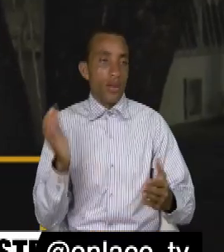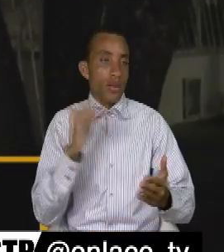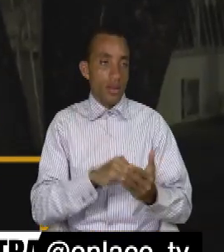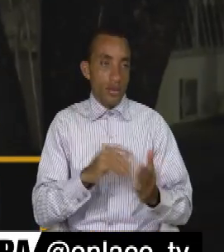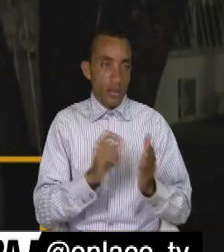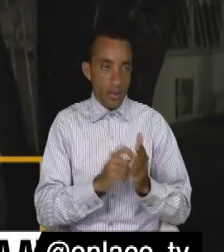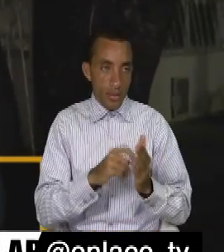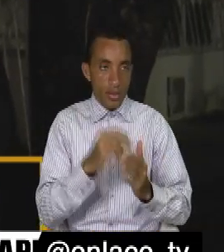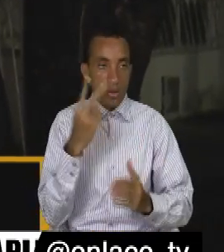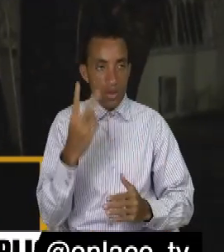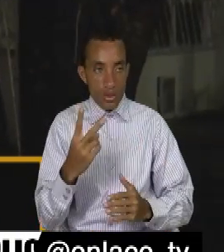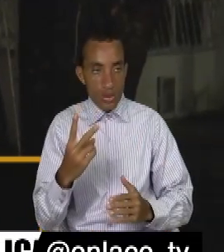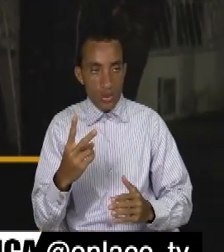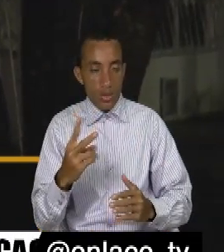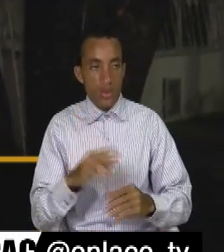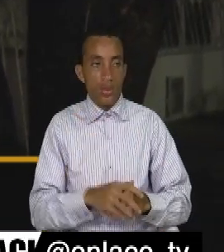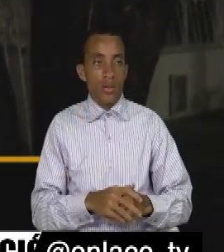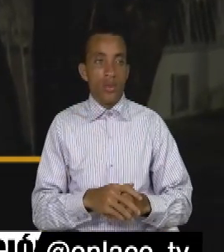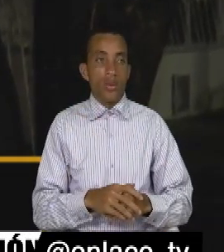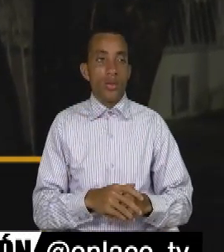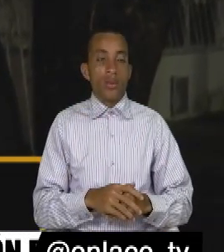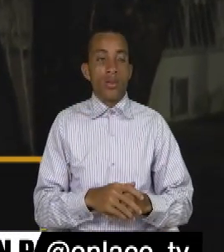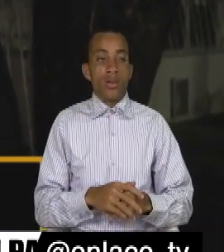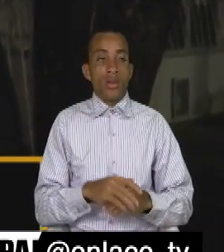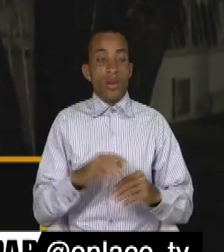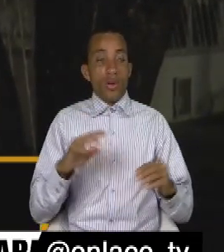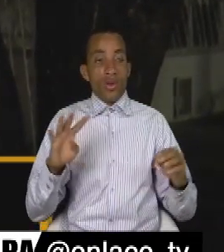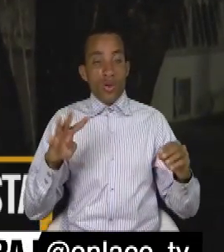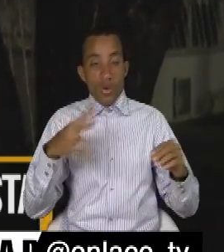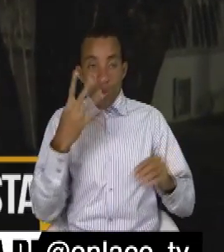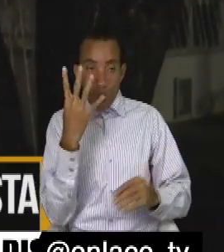a 2 vueltas, clasifican los 4 primeros.